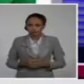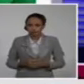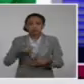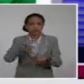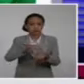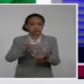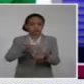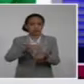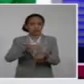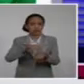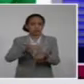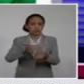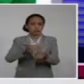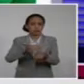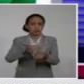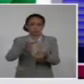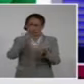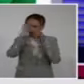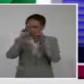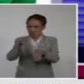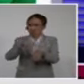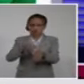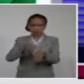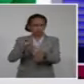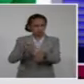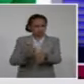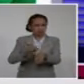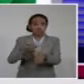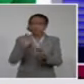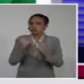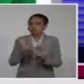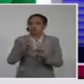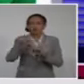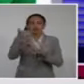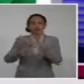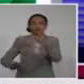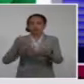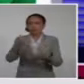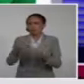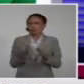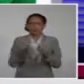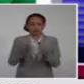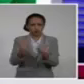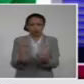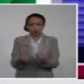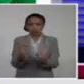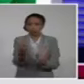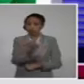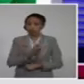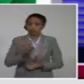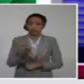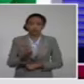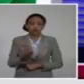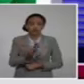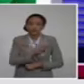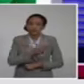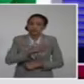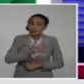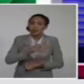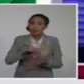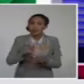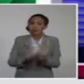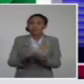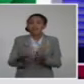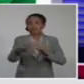tiempo breve ingresada, siempre en terapia intensiva, y lamentablemente después de presentar